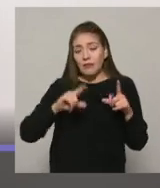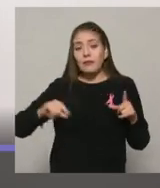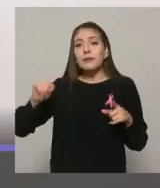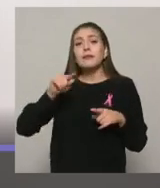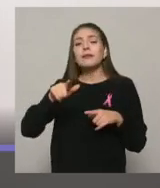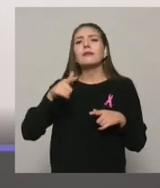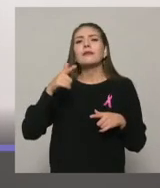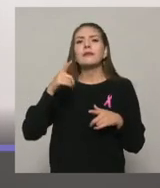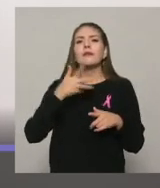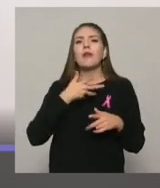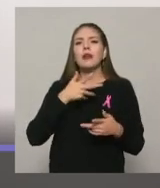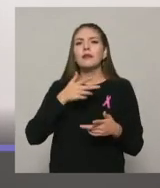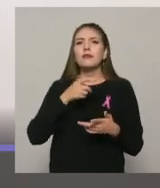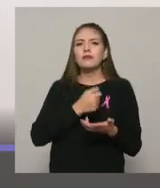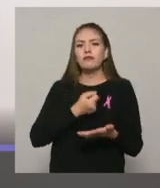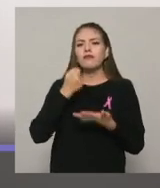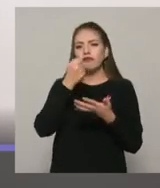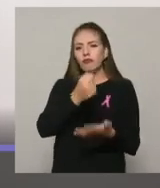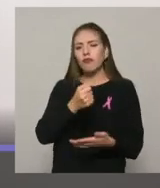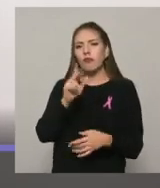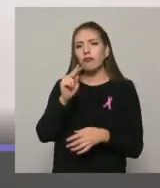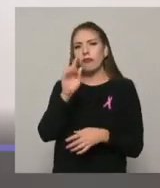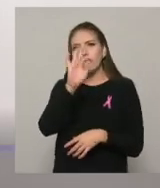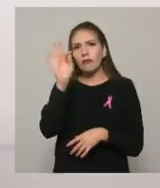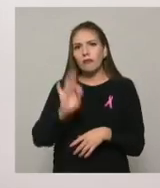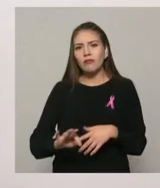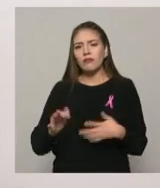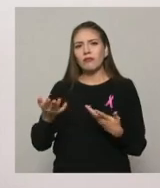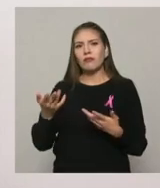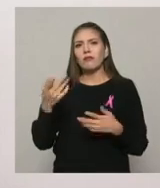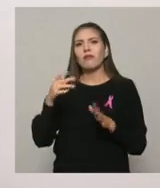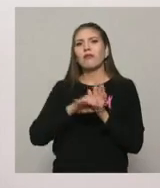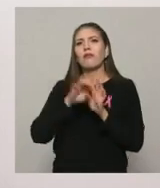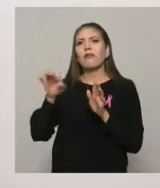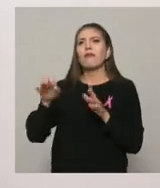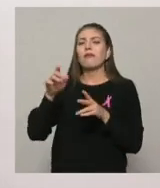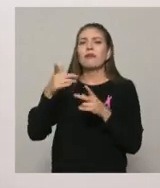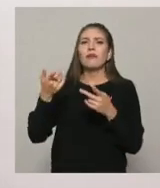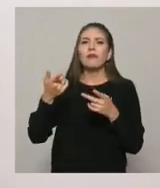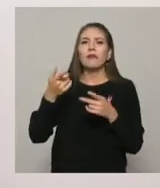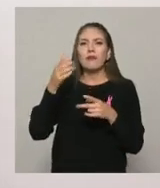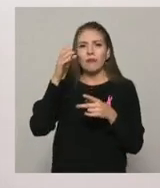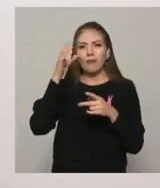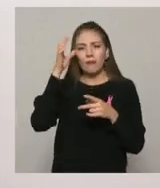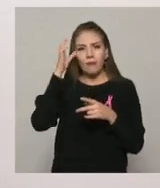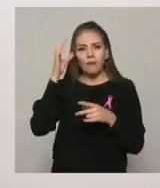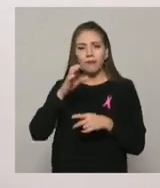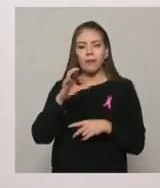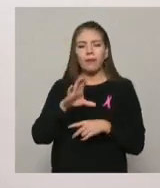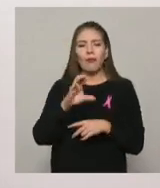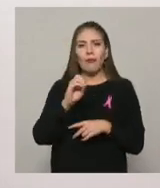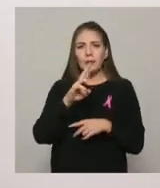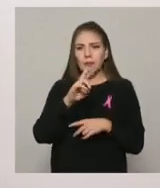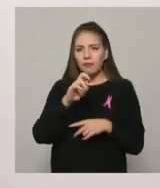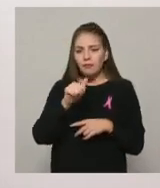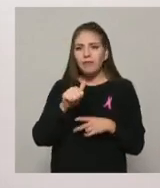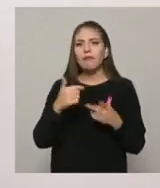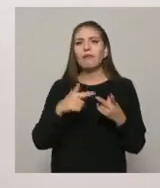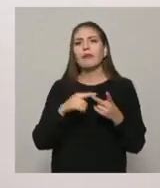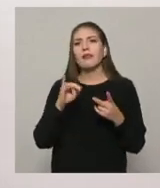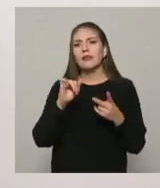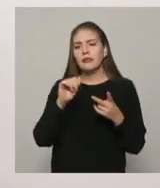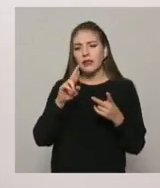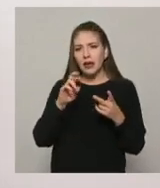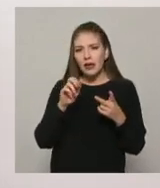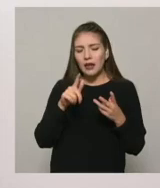del financiamiento de la ciencia, cuando en otros países, como Corea, como Israel, como Estados Unidos, más o menos el 80% del